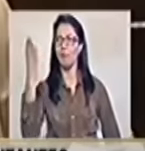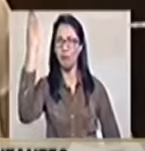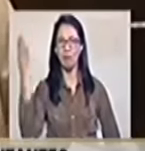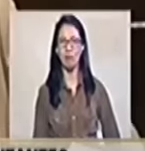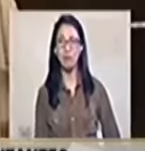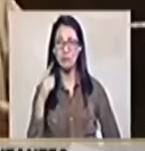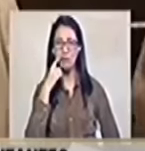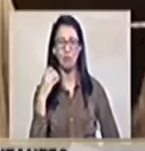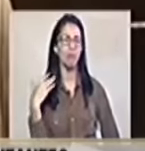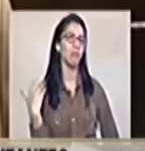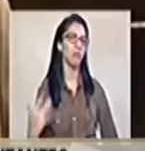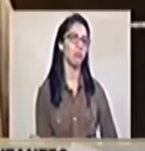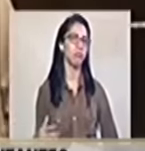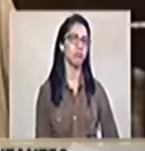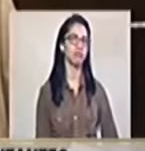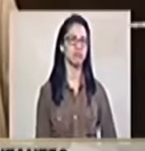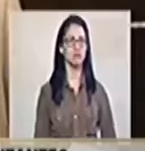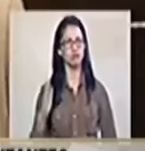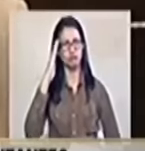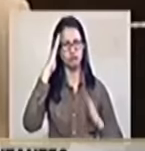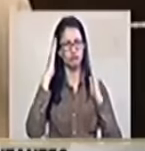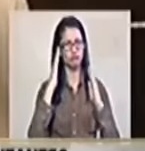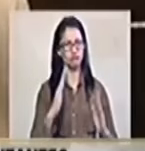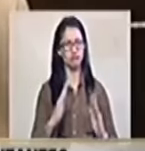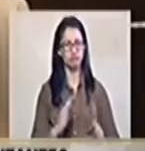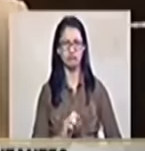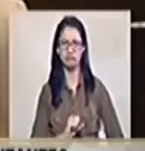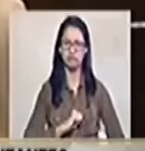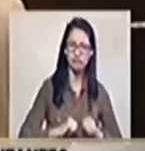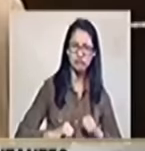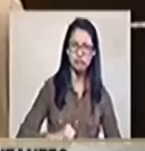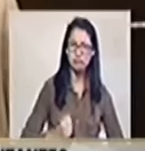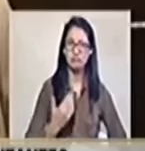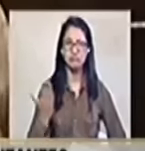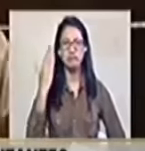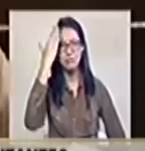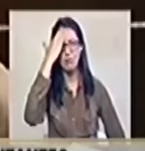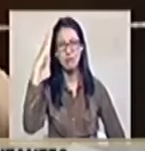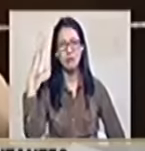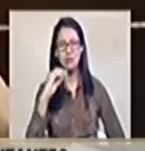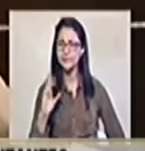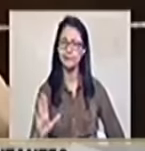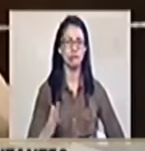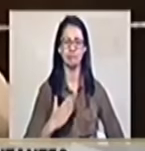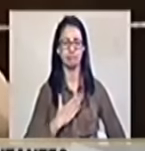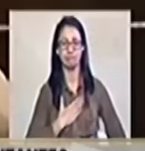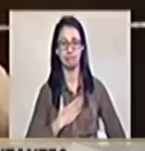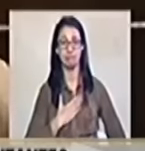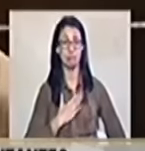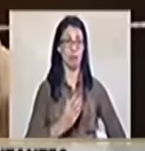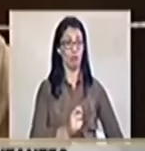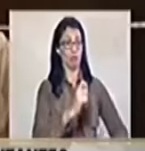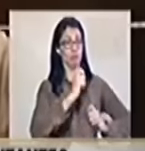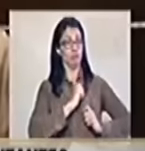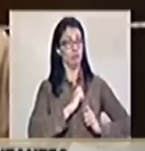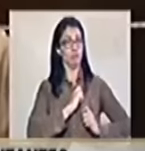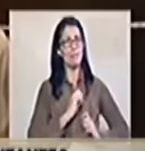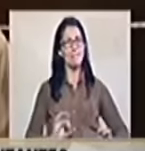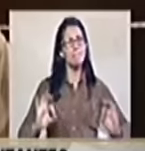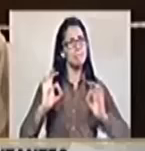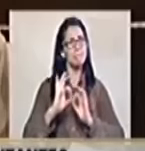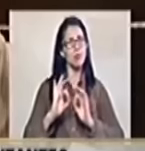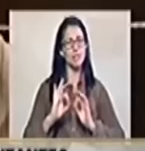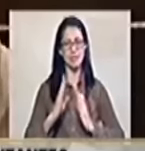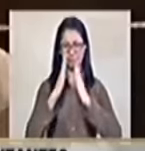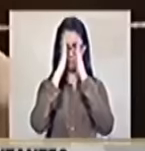señor, ultraconservador, lo critica, pero un hombre que sabía que ese poder del Ministerio Público era para ser